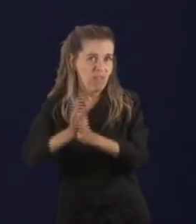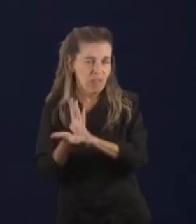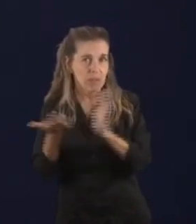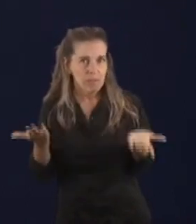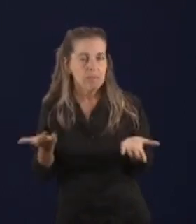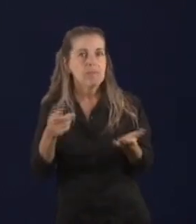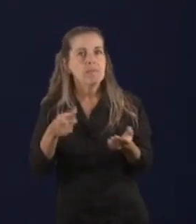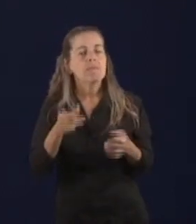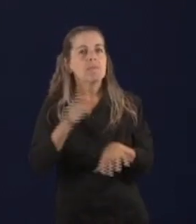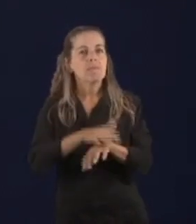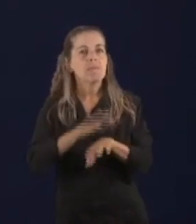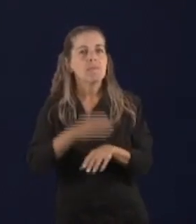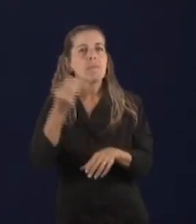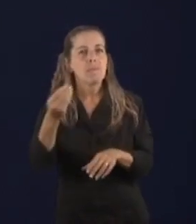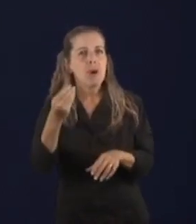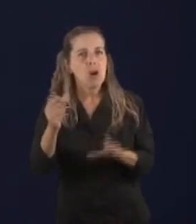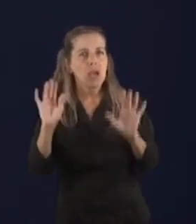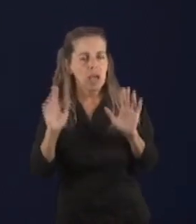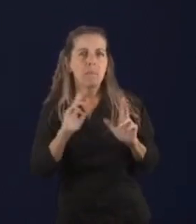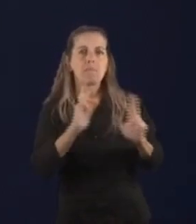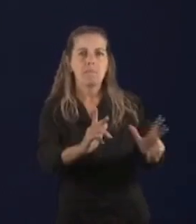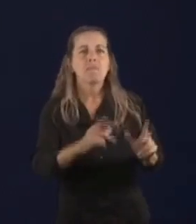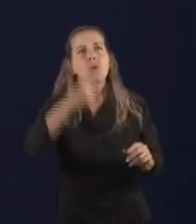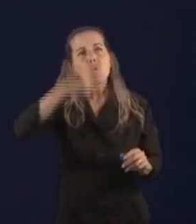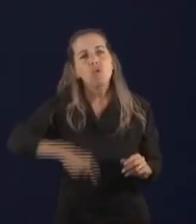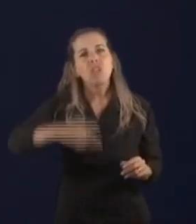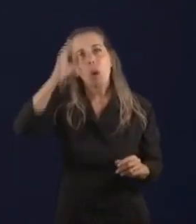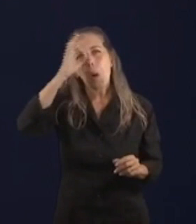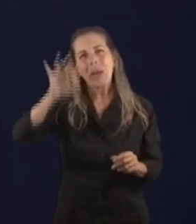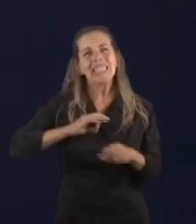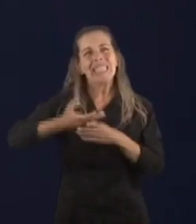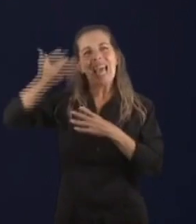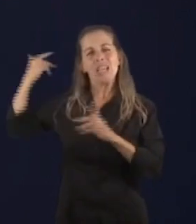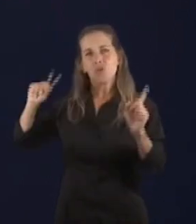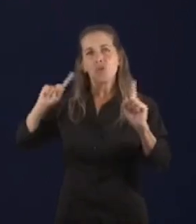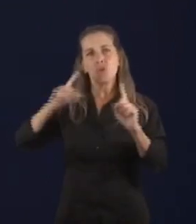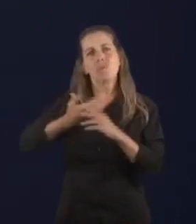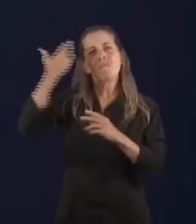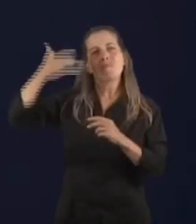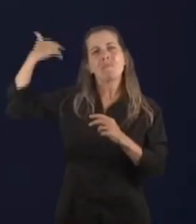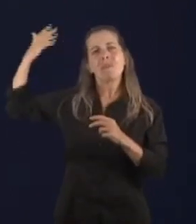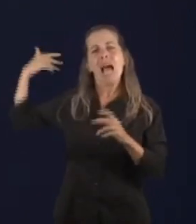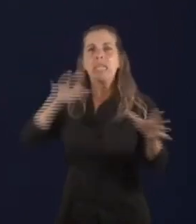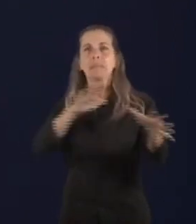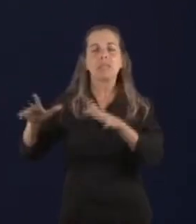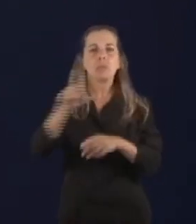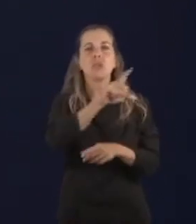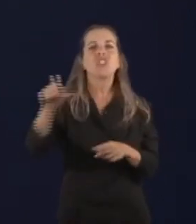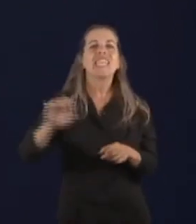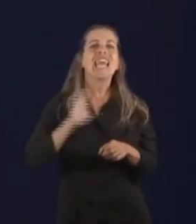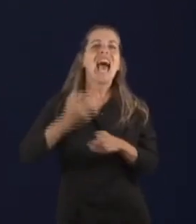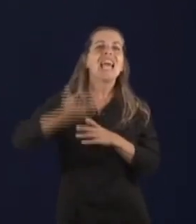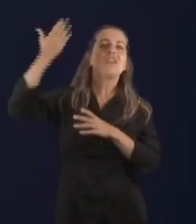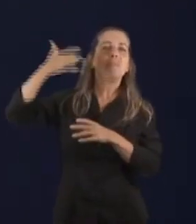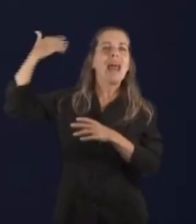sido por y te diría que no solo de los últimos 20 años me puedo ir atrás prácticamente 100 años un siglo atrás